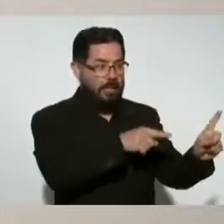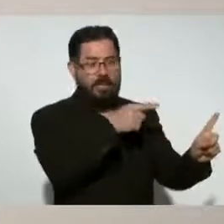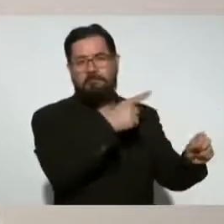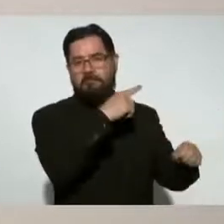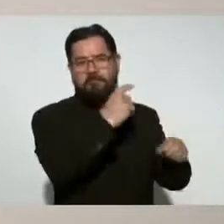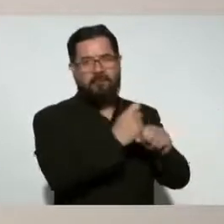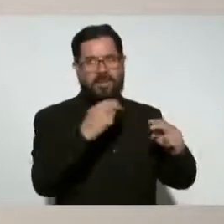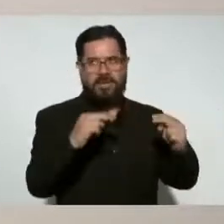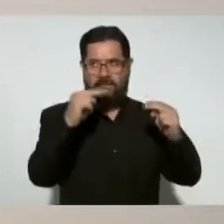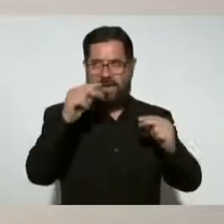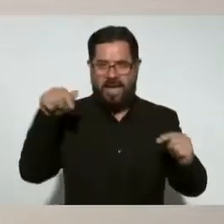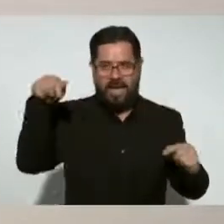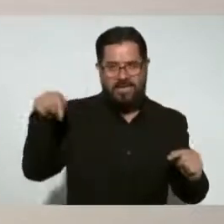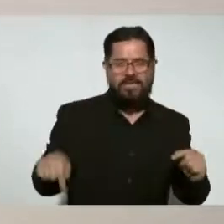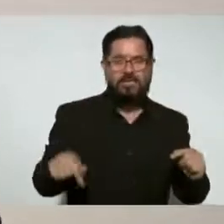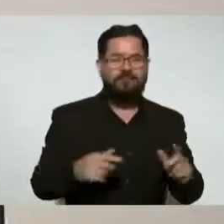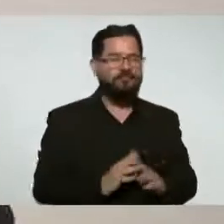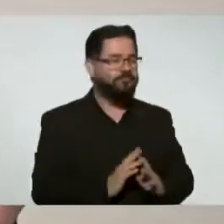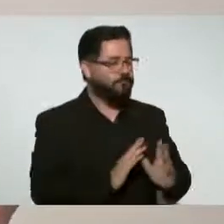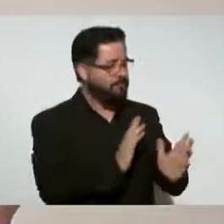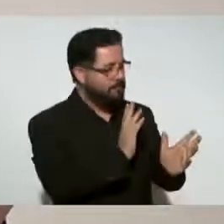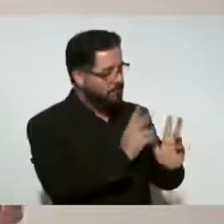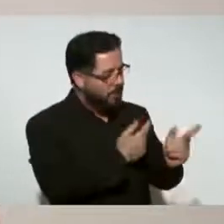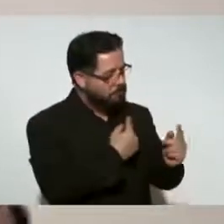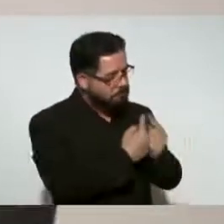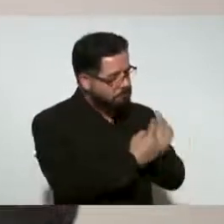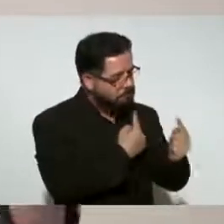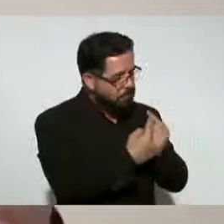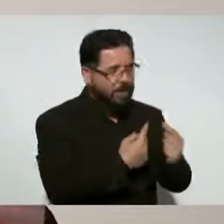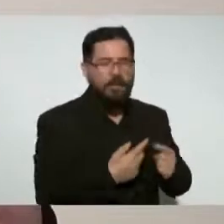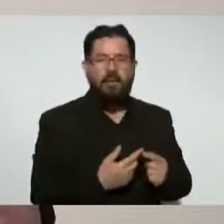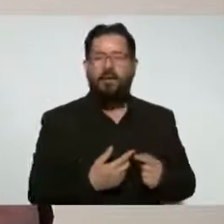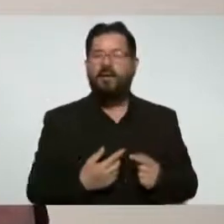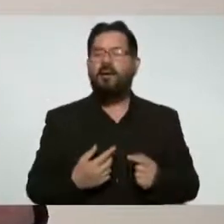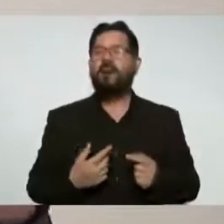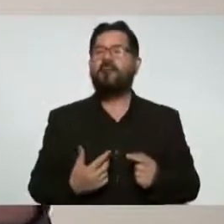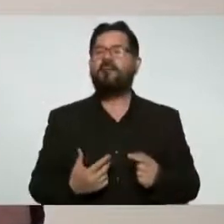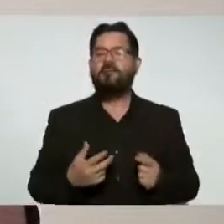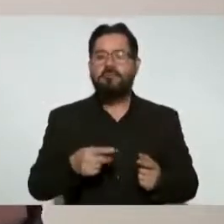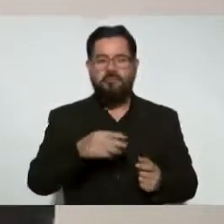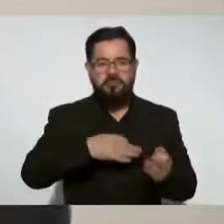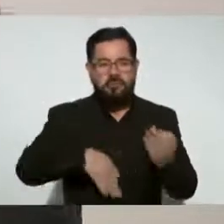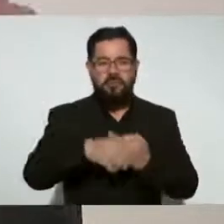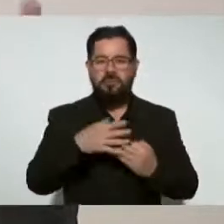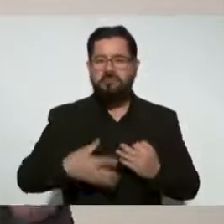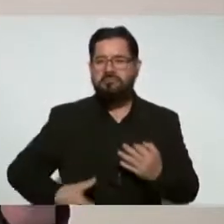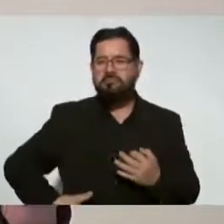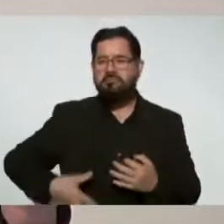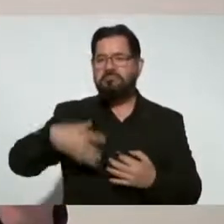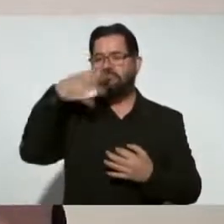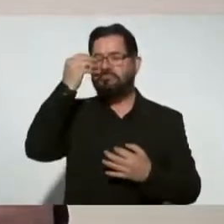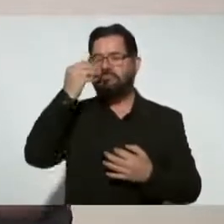ha llevado a esta suma de enseñanza y